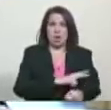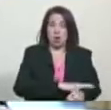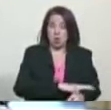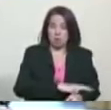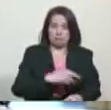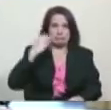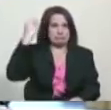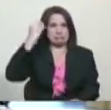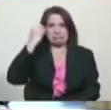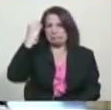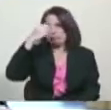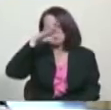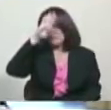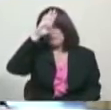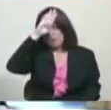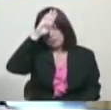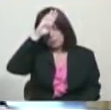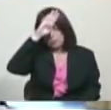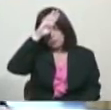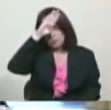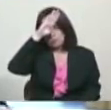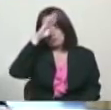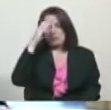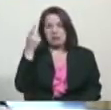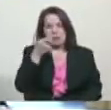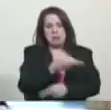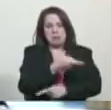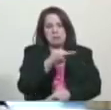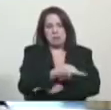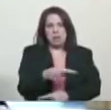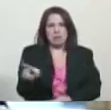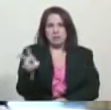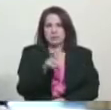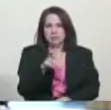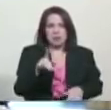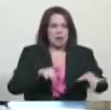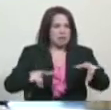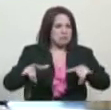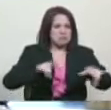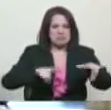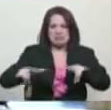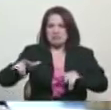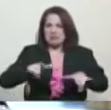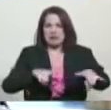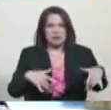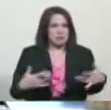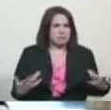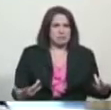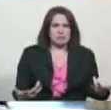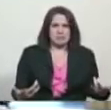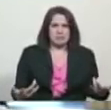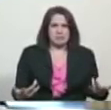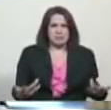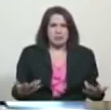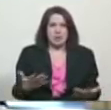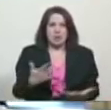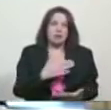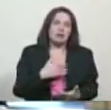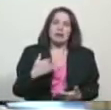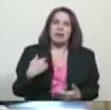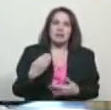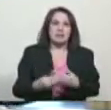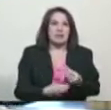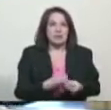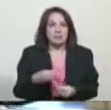obsesionado con imponer en Venezuela un títere, con imponer en Venezuela un